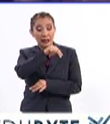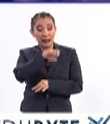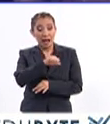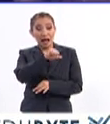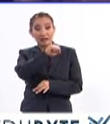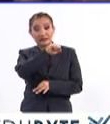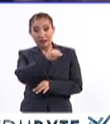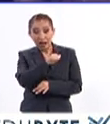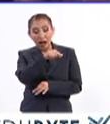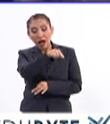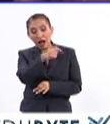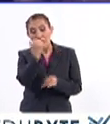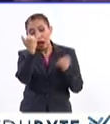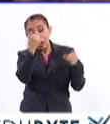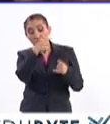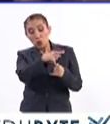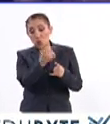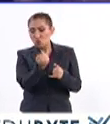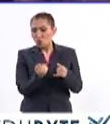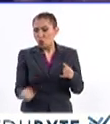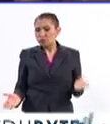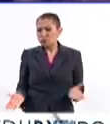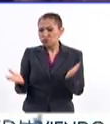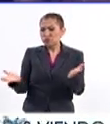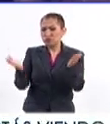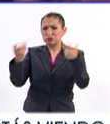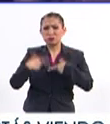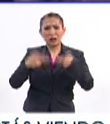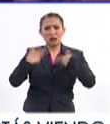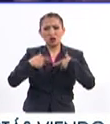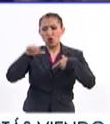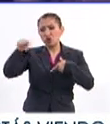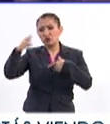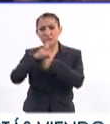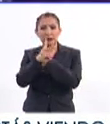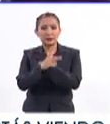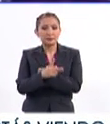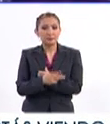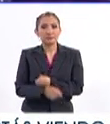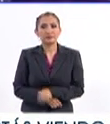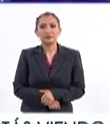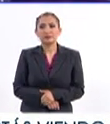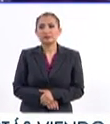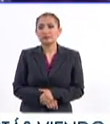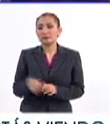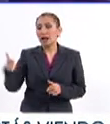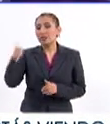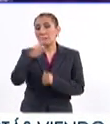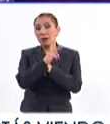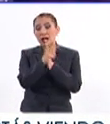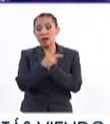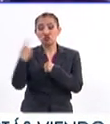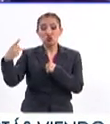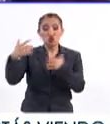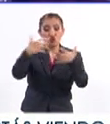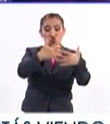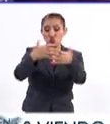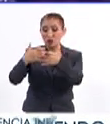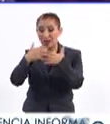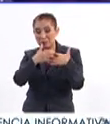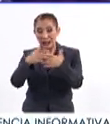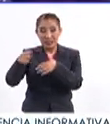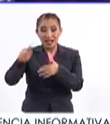NASA desarrollar el talento en otros países. Ya los países, las industrias